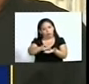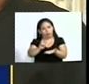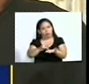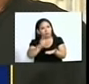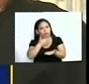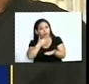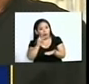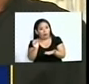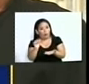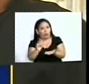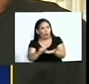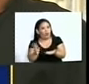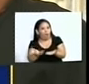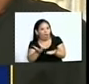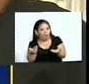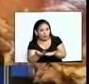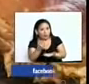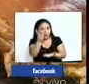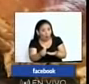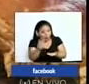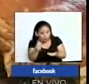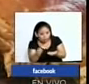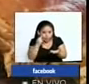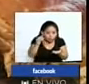se le inyecta y se le marina día con día.